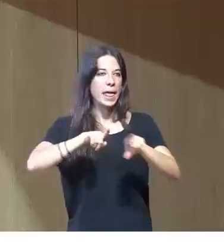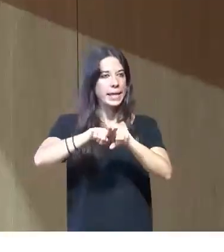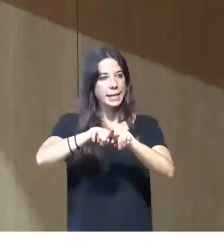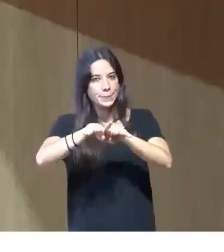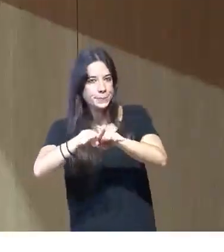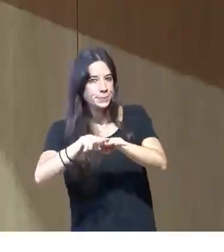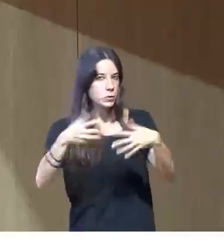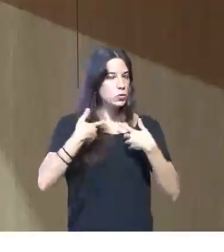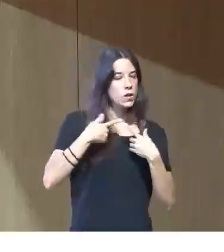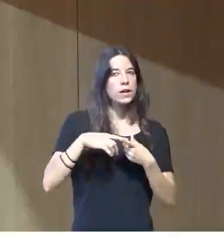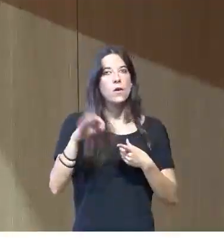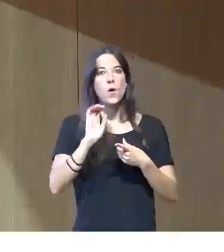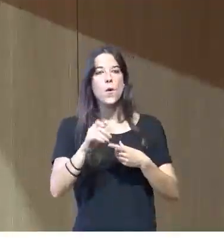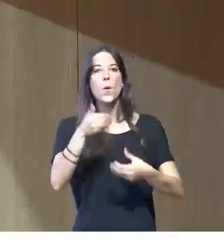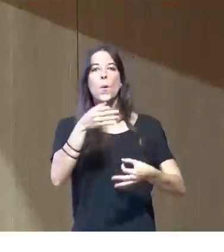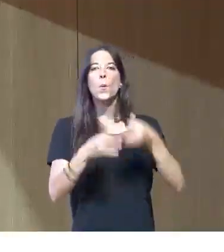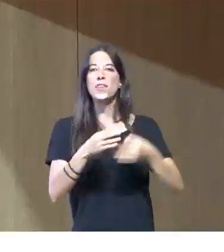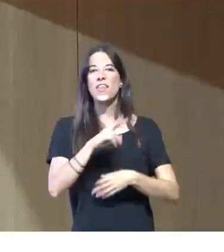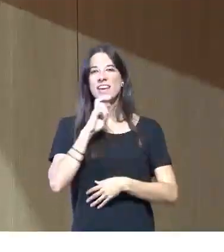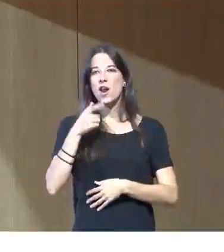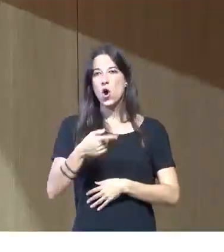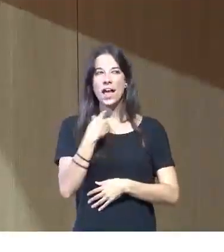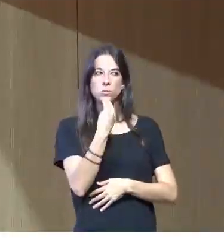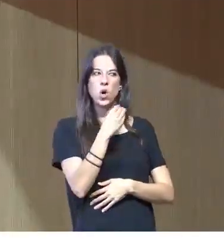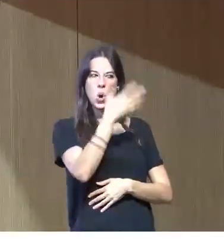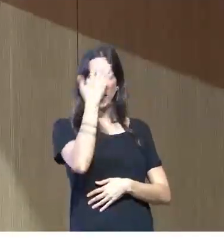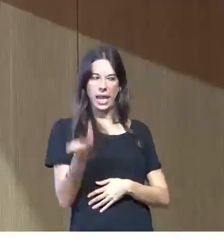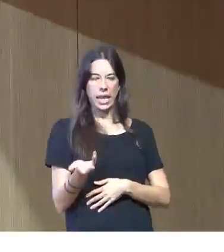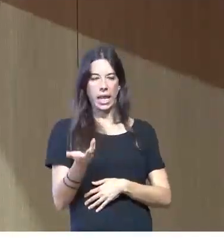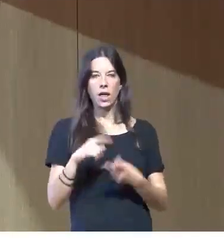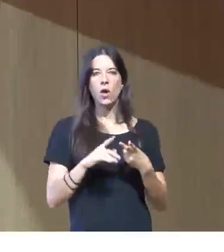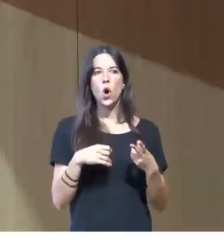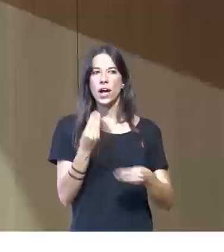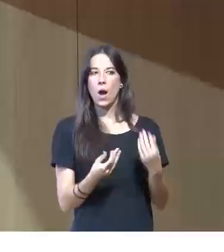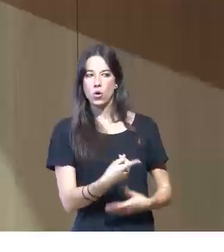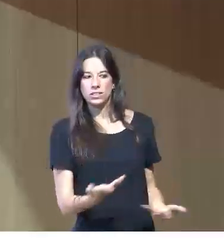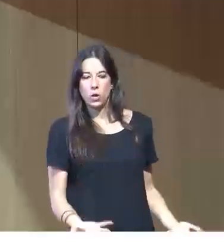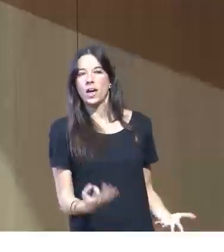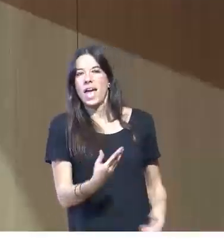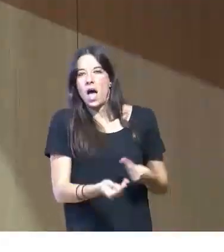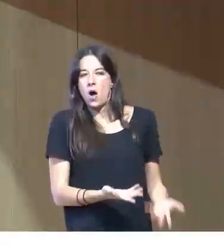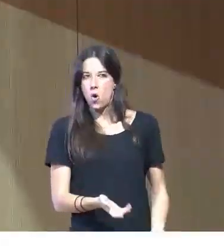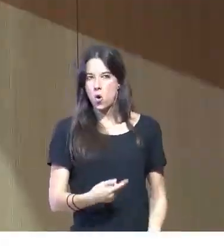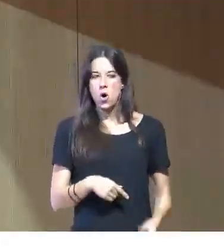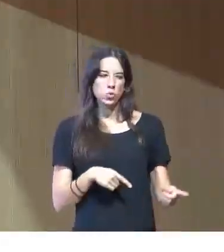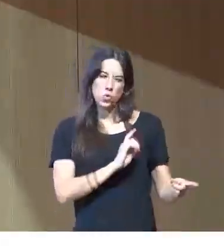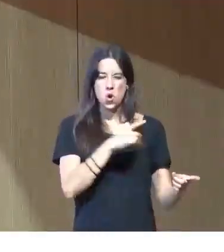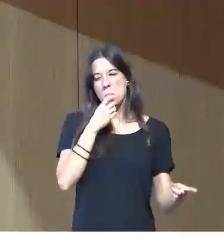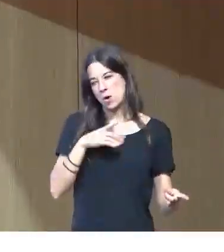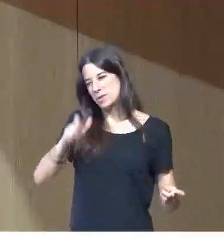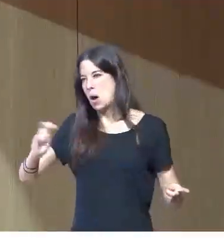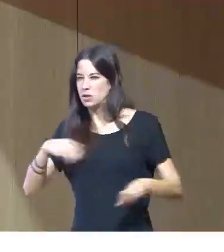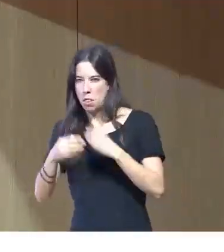valor del tipo eres joven No sé no sé qué hacer contigo mejor que lo haga otra persona porque lo hace más rápido